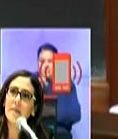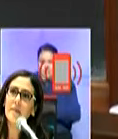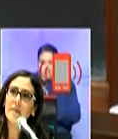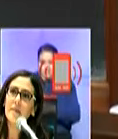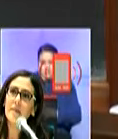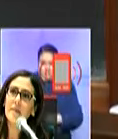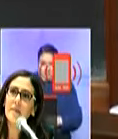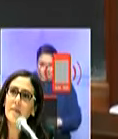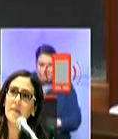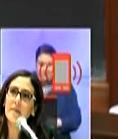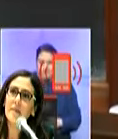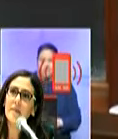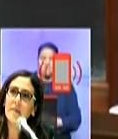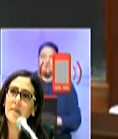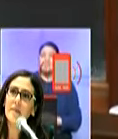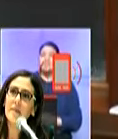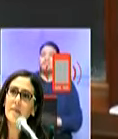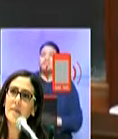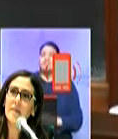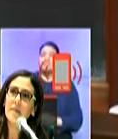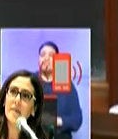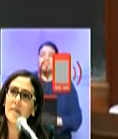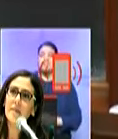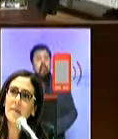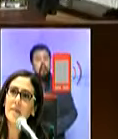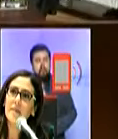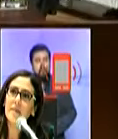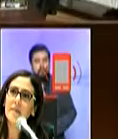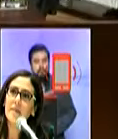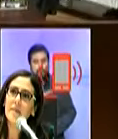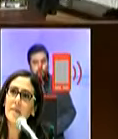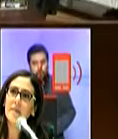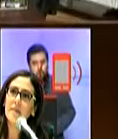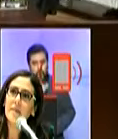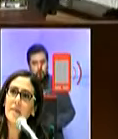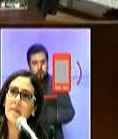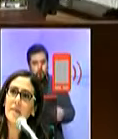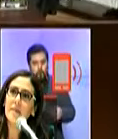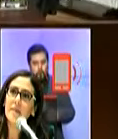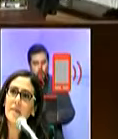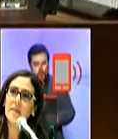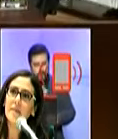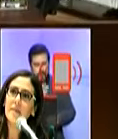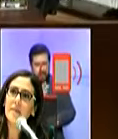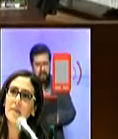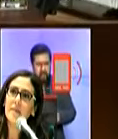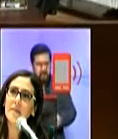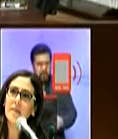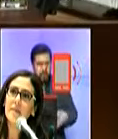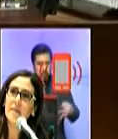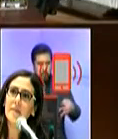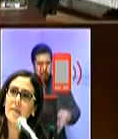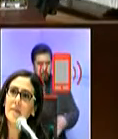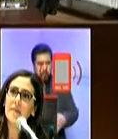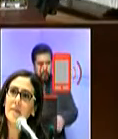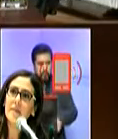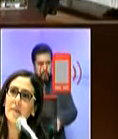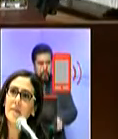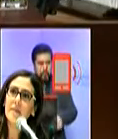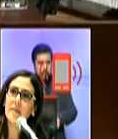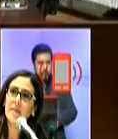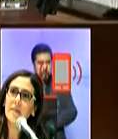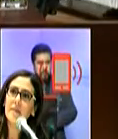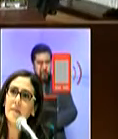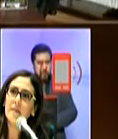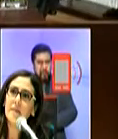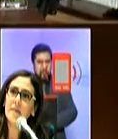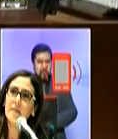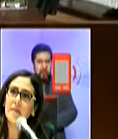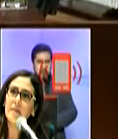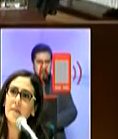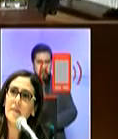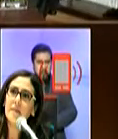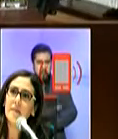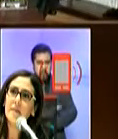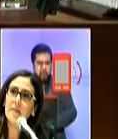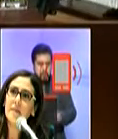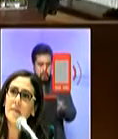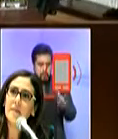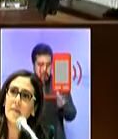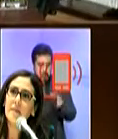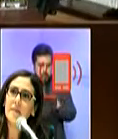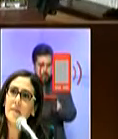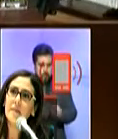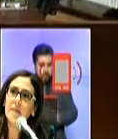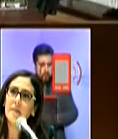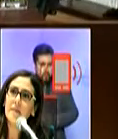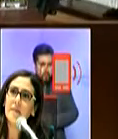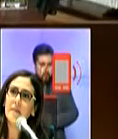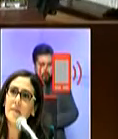los recursos que se decían que eran actos anticipados de pre-campaña y que se calificaron como ello, que todavía